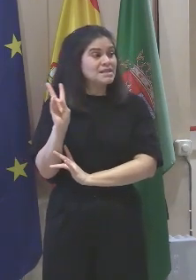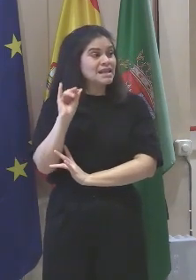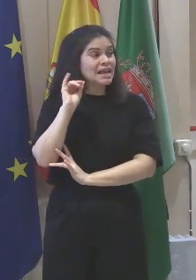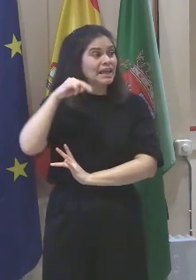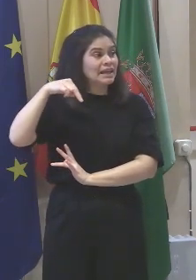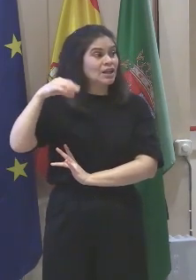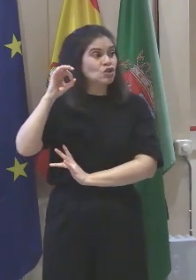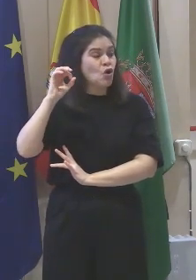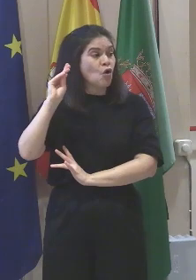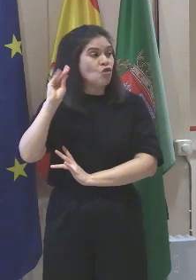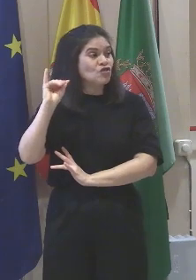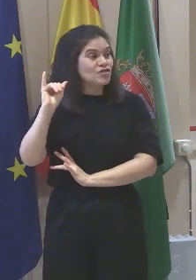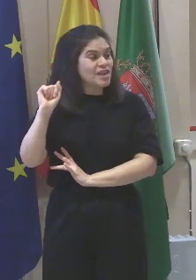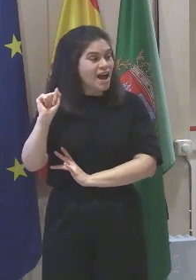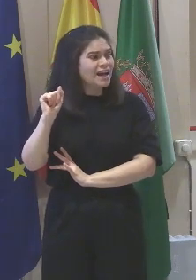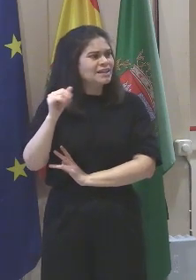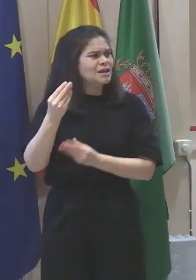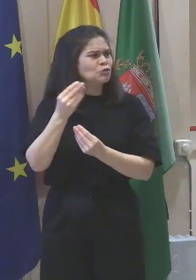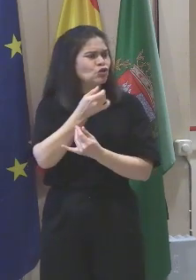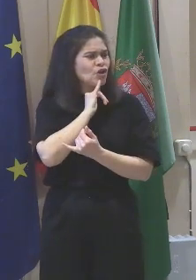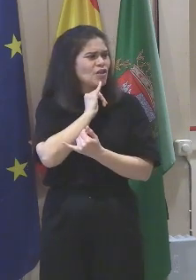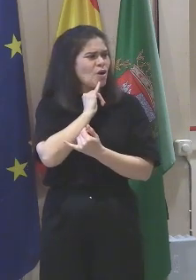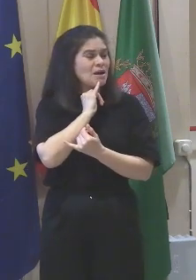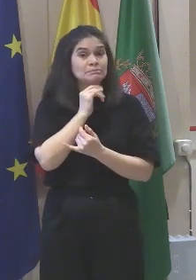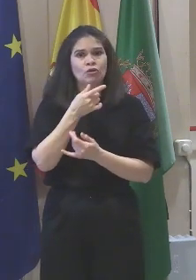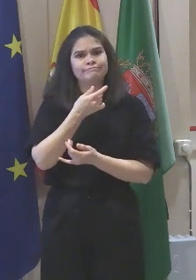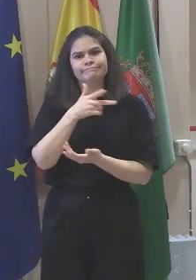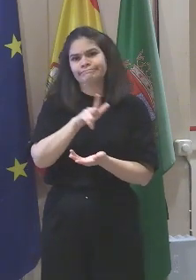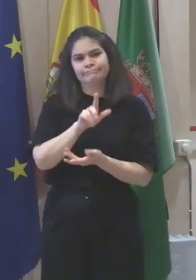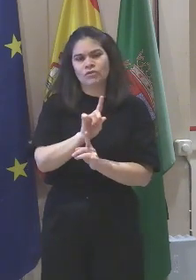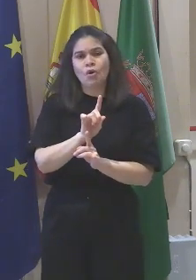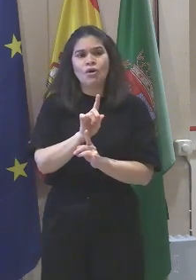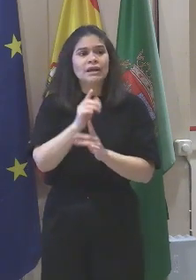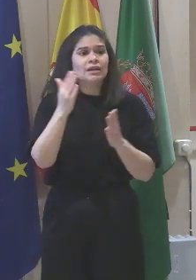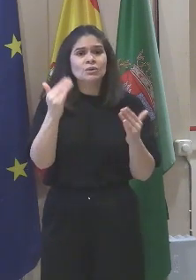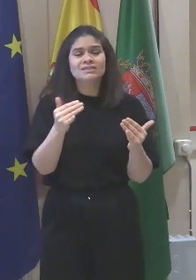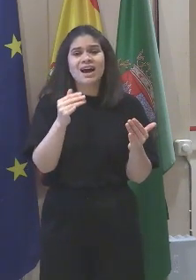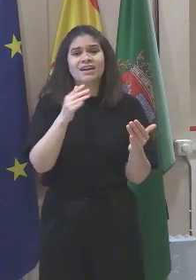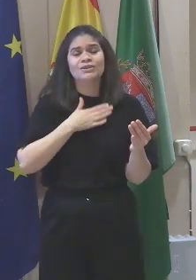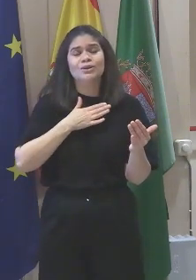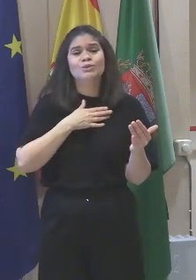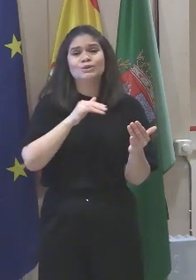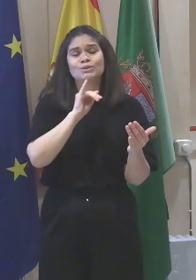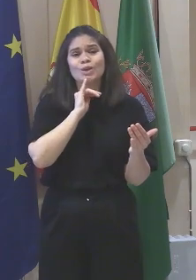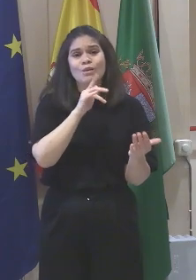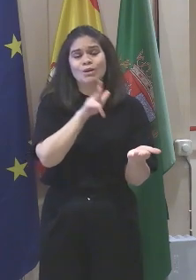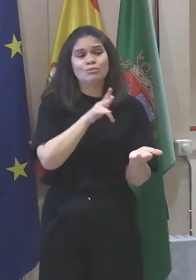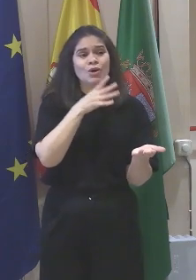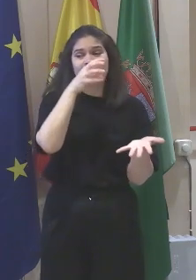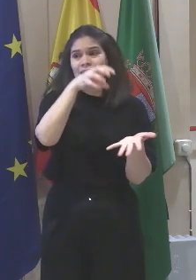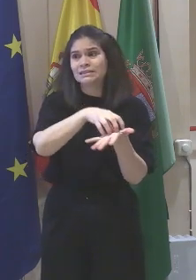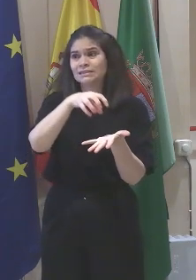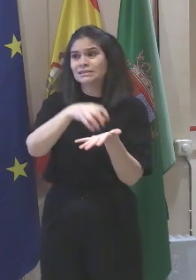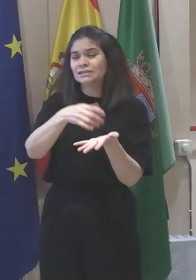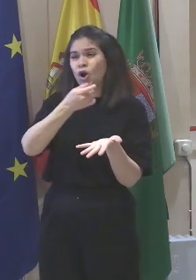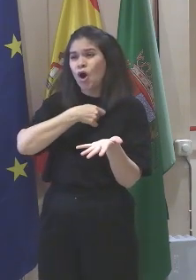el castellano y no está en nuestro idioma porque no había ningún centro español que pudiera participar,